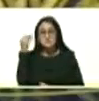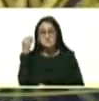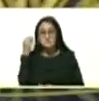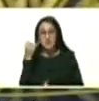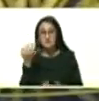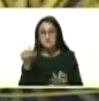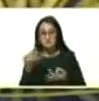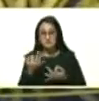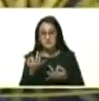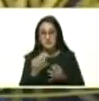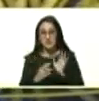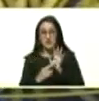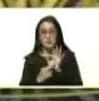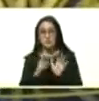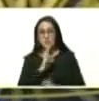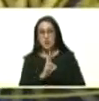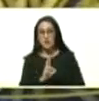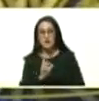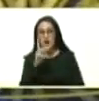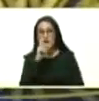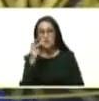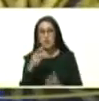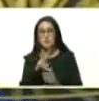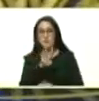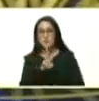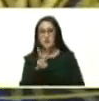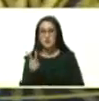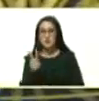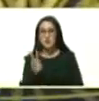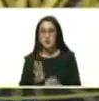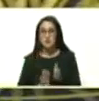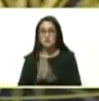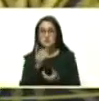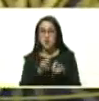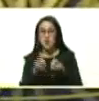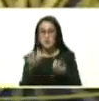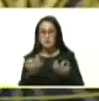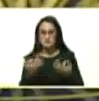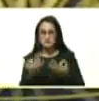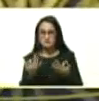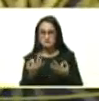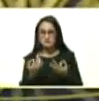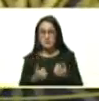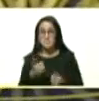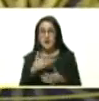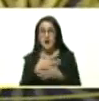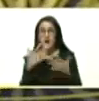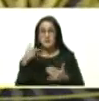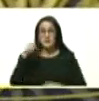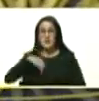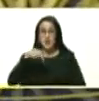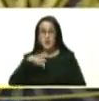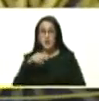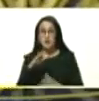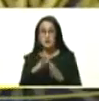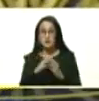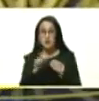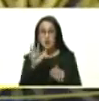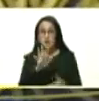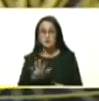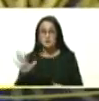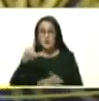contundente. Año 2022, un crecimiento económico realmente que es el más grande hoy por hoy de todo el